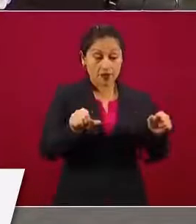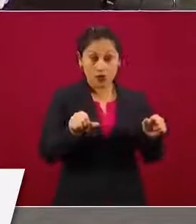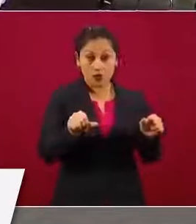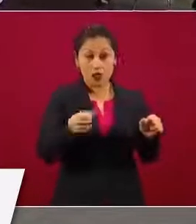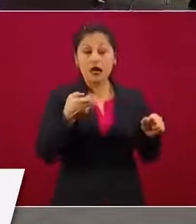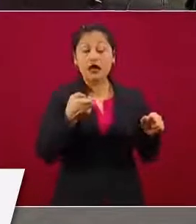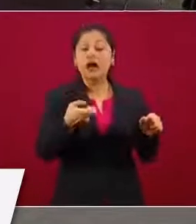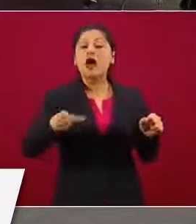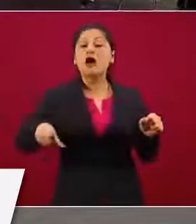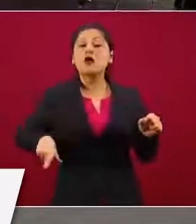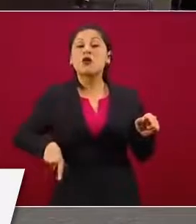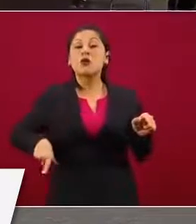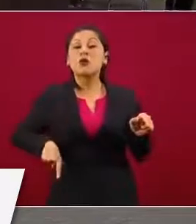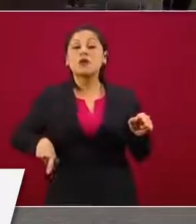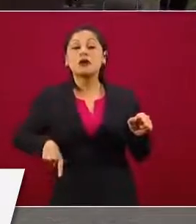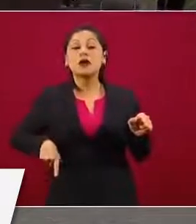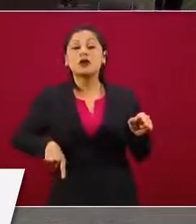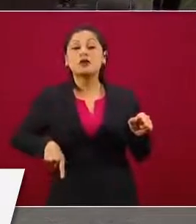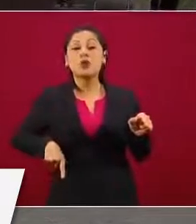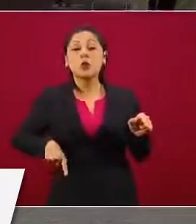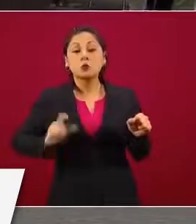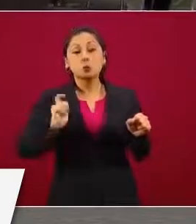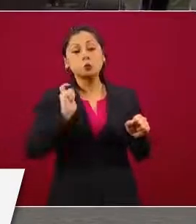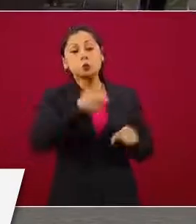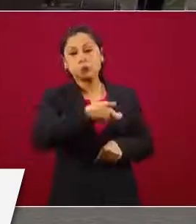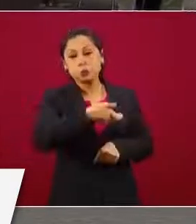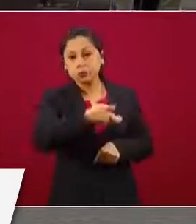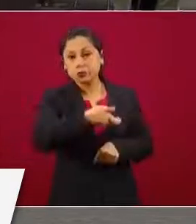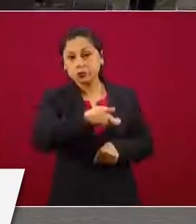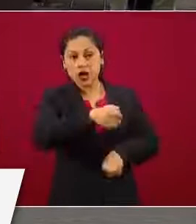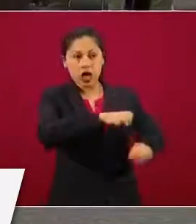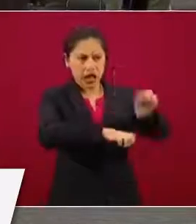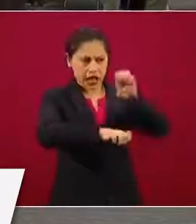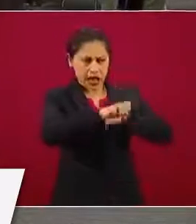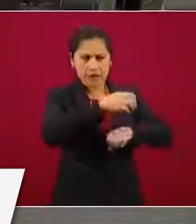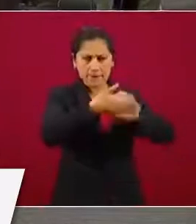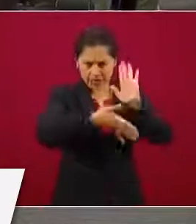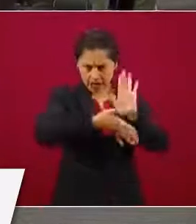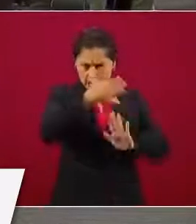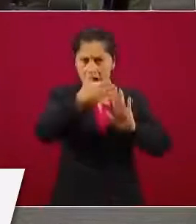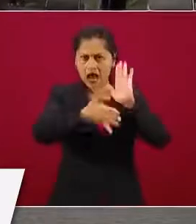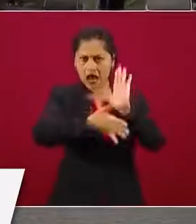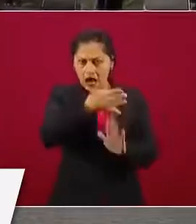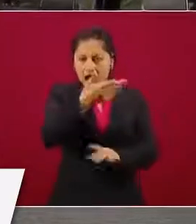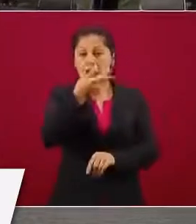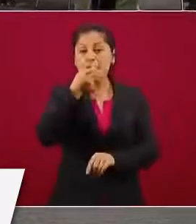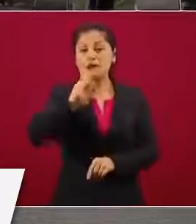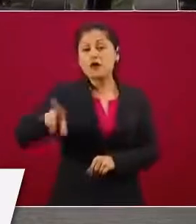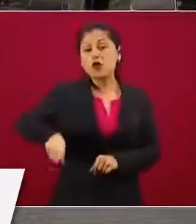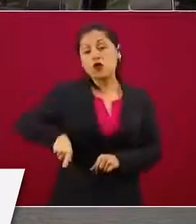subvención, es decir, el gobierno les daba un subsidio